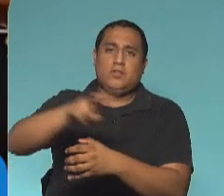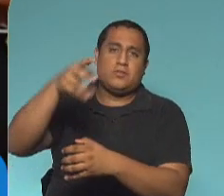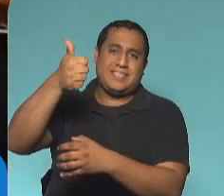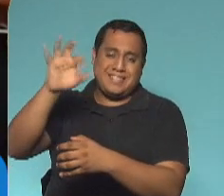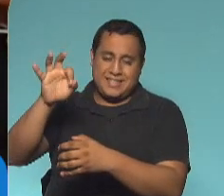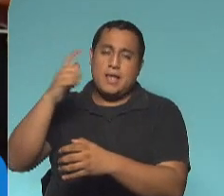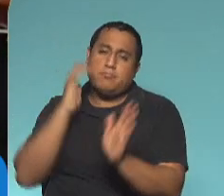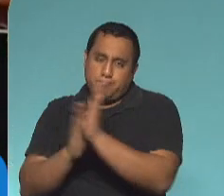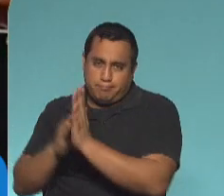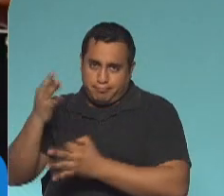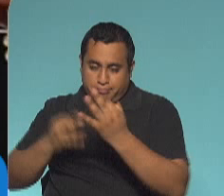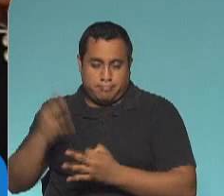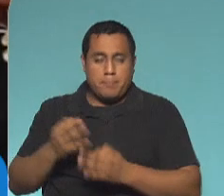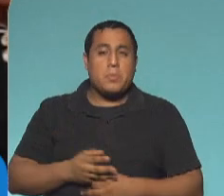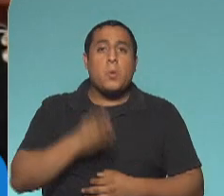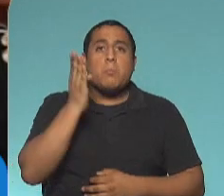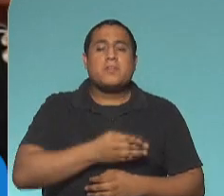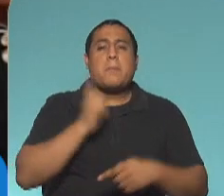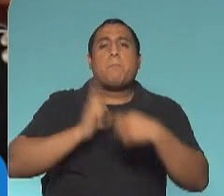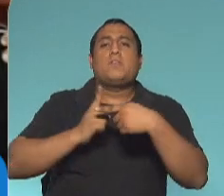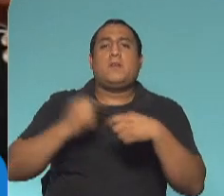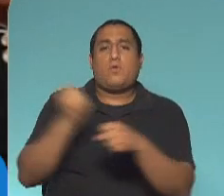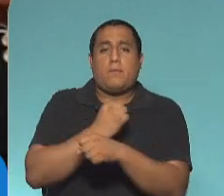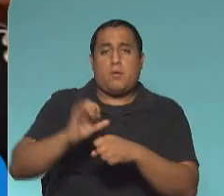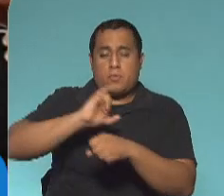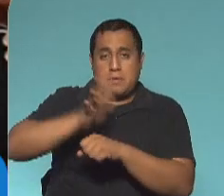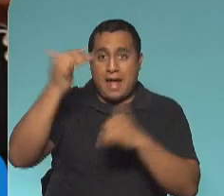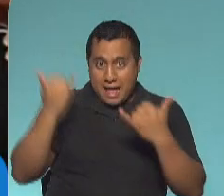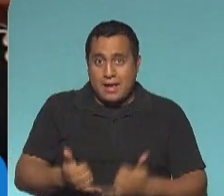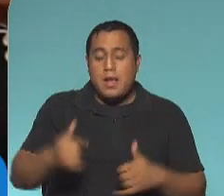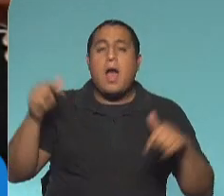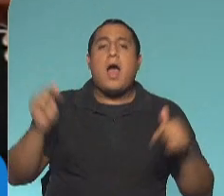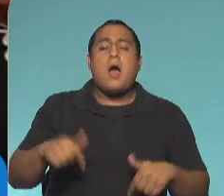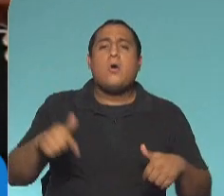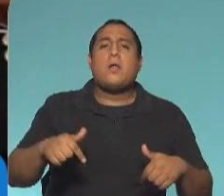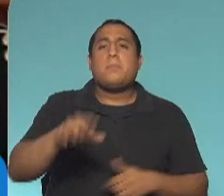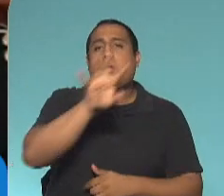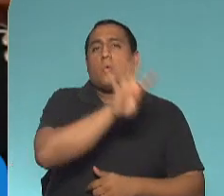69.260. El porcentaje promedio de positividad actualmente en los testeos es del